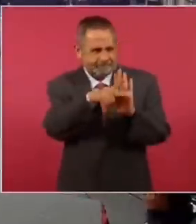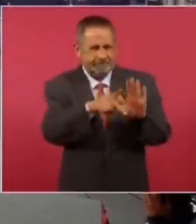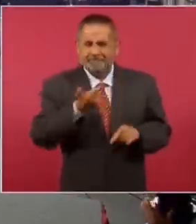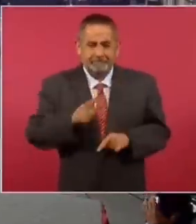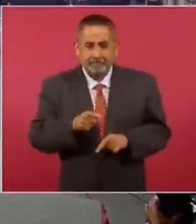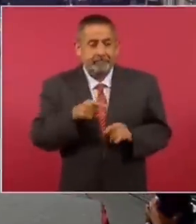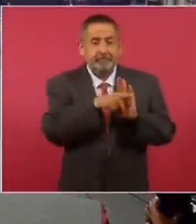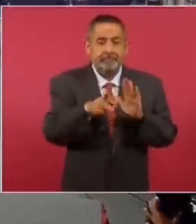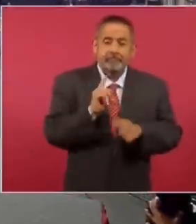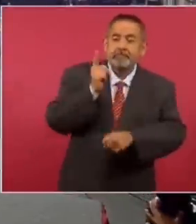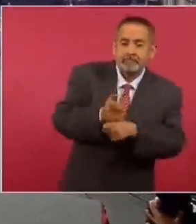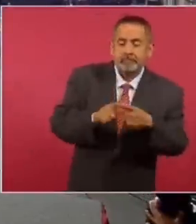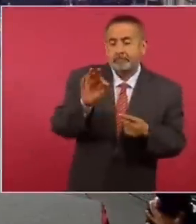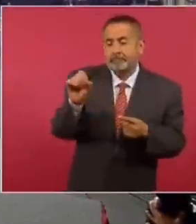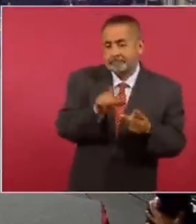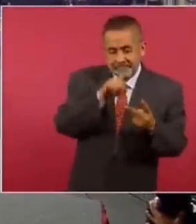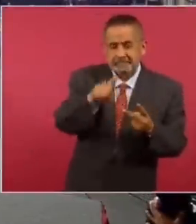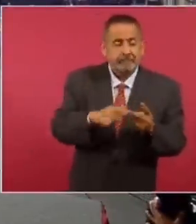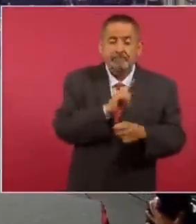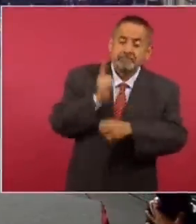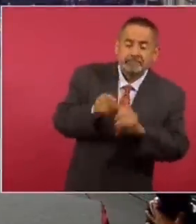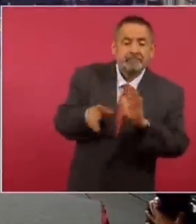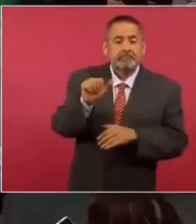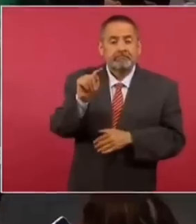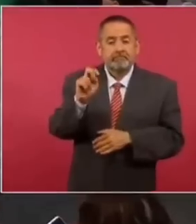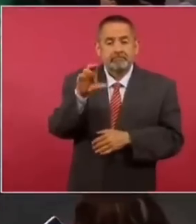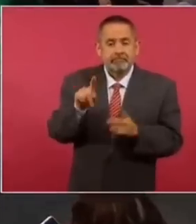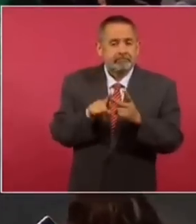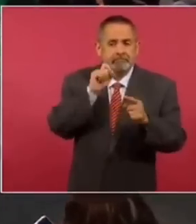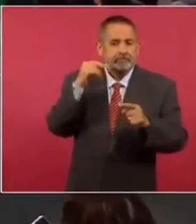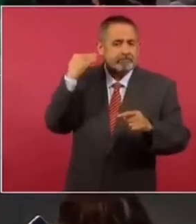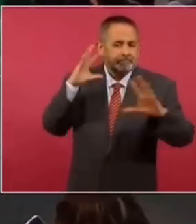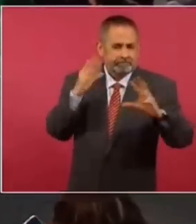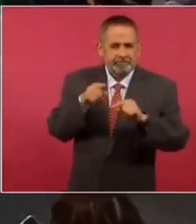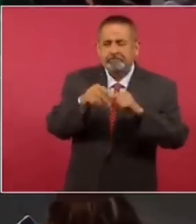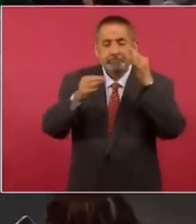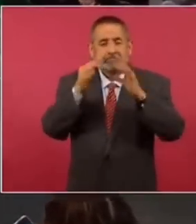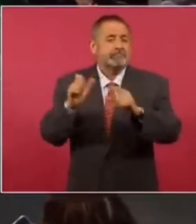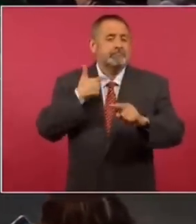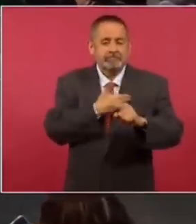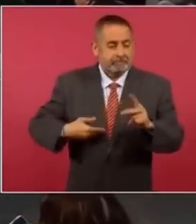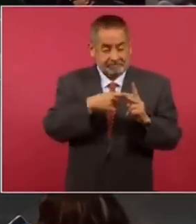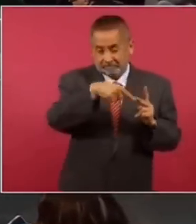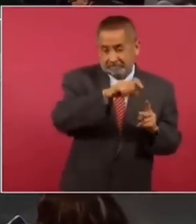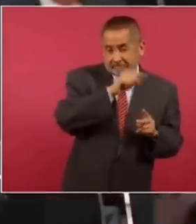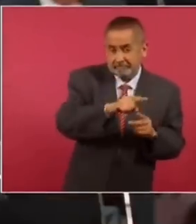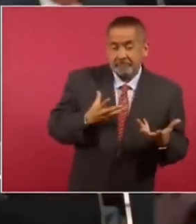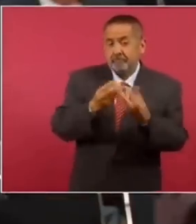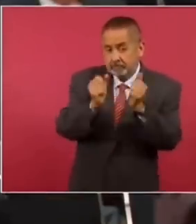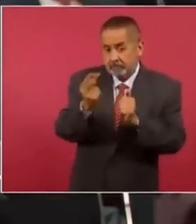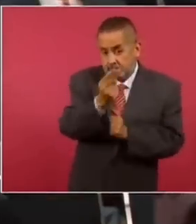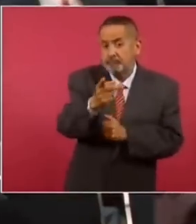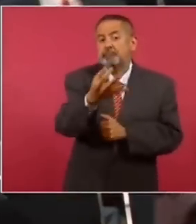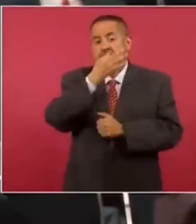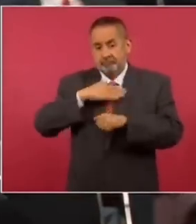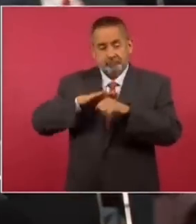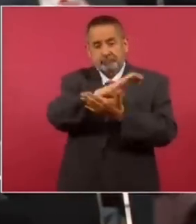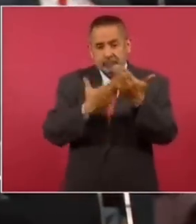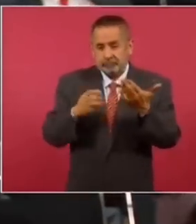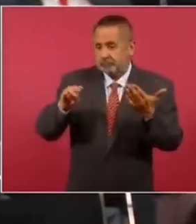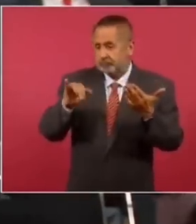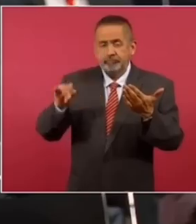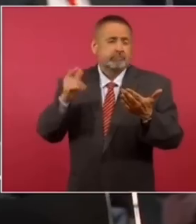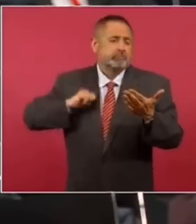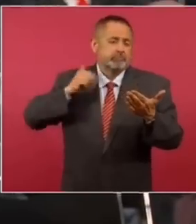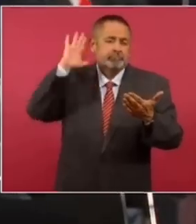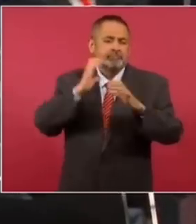gusta, es el periodismo que descubrió las toallas de Fox, es el periodismo que estuvo con Atenco durante toda esta campaña que hizo el expresidente, es el periodismo que estuvimos junto a usted cuando nos dio los contratos de Muriño,